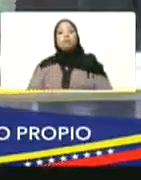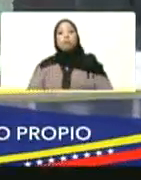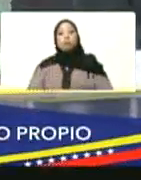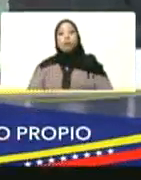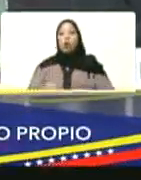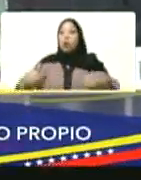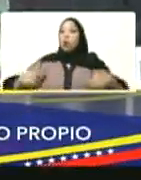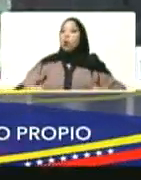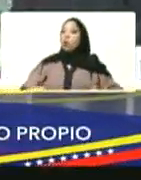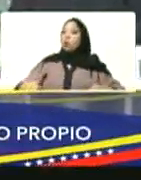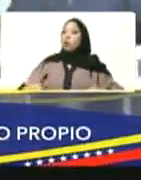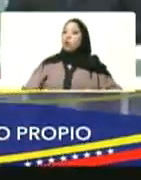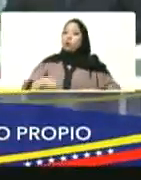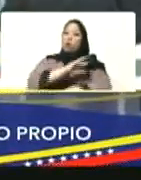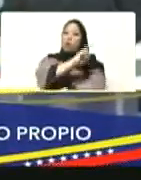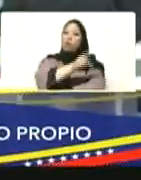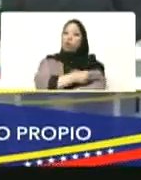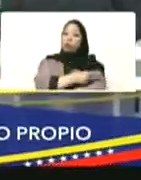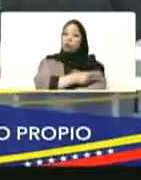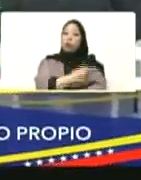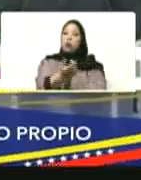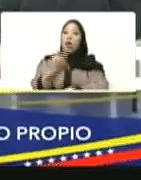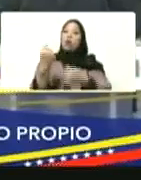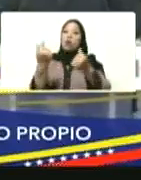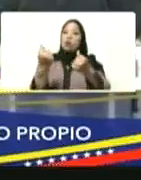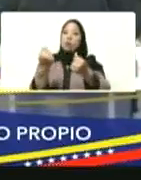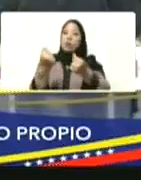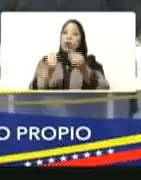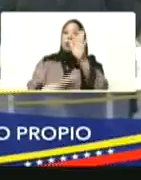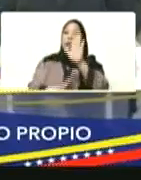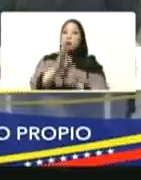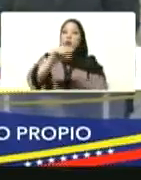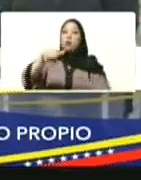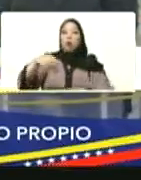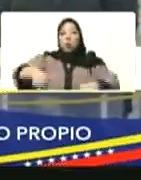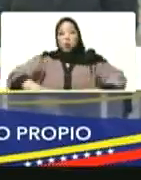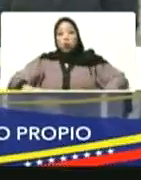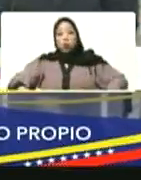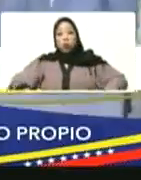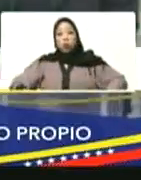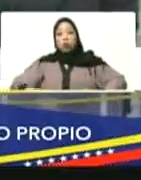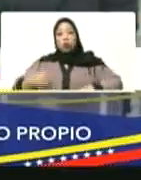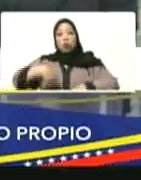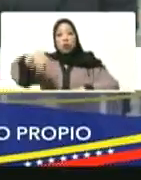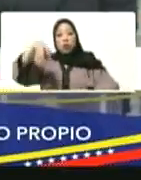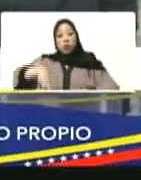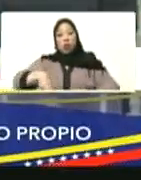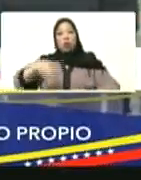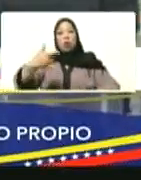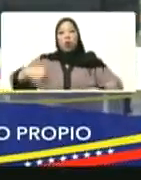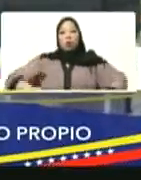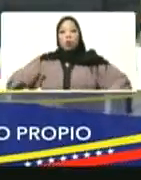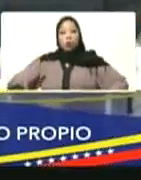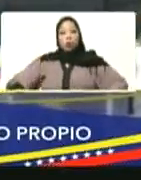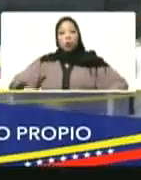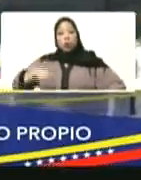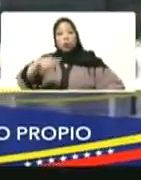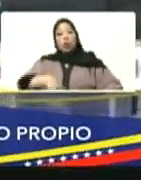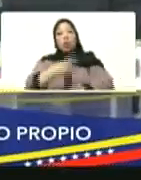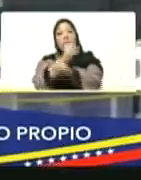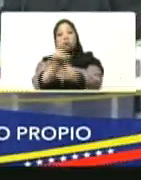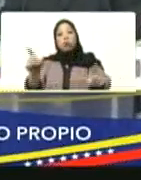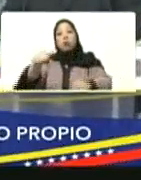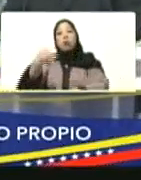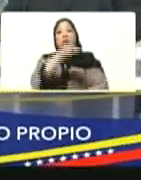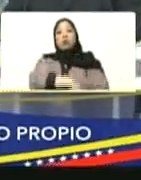el fortalecimiento de su economía, por el fortalecimiento del Estado, por el fortalecimiento de la democracia y